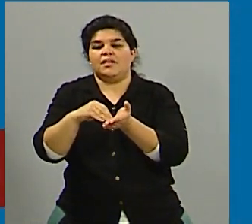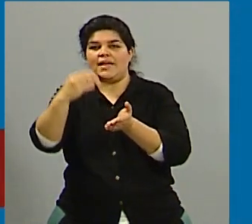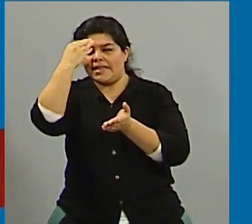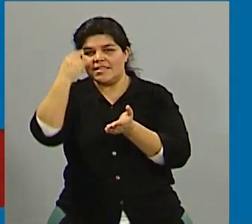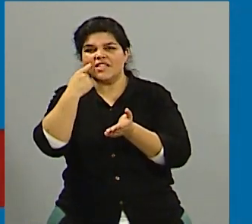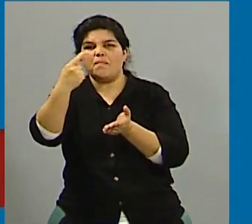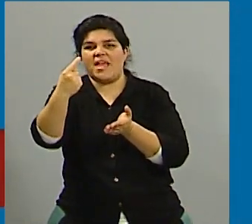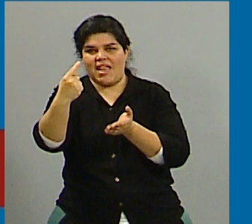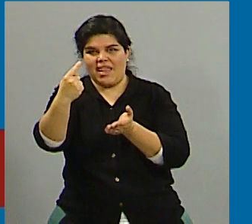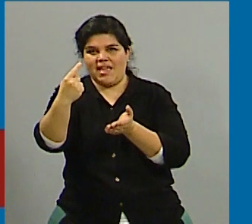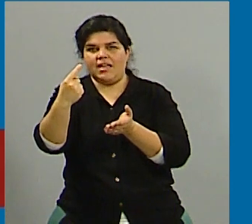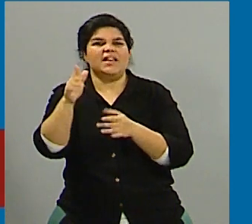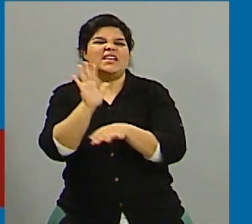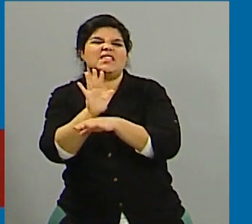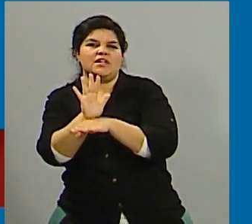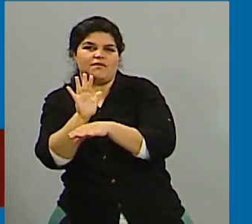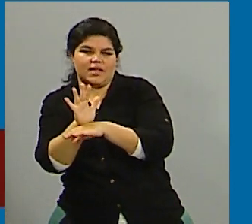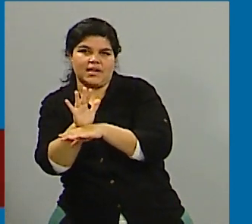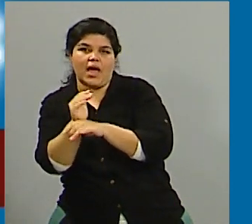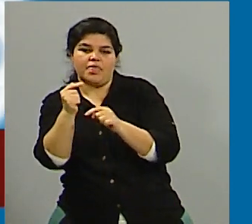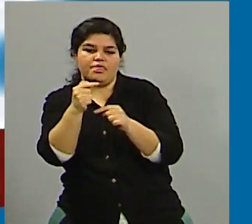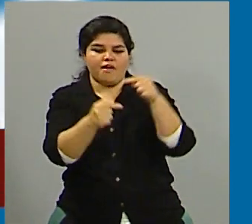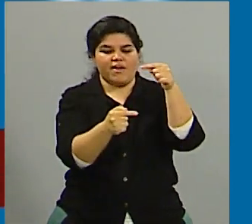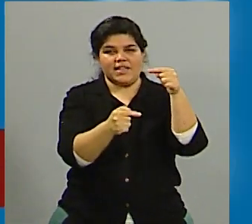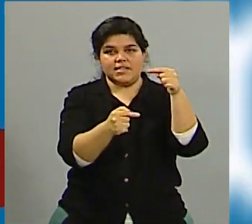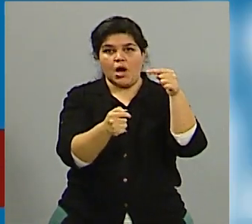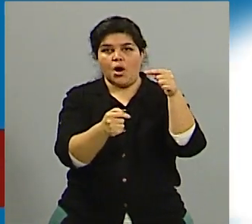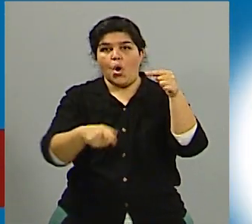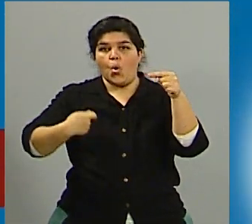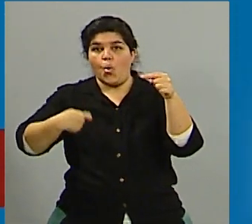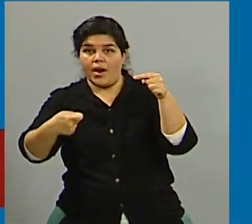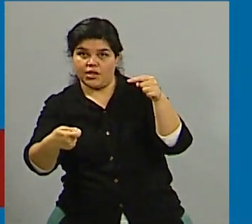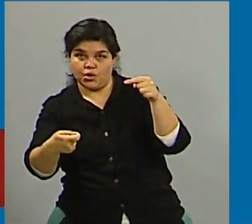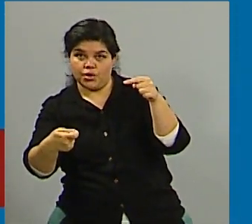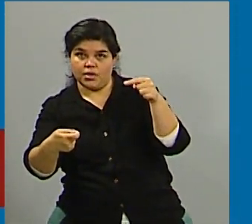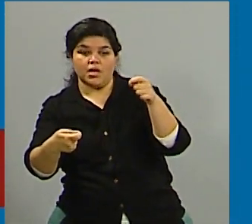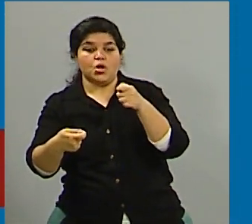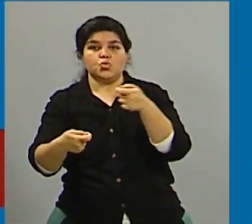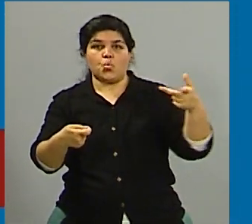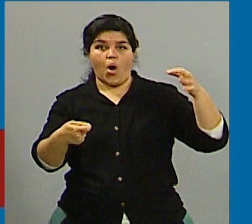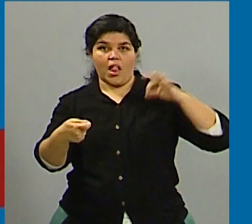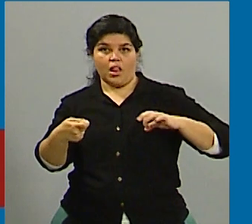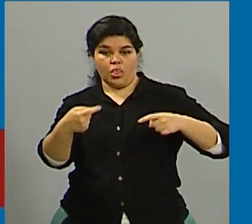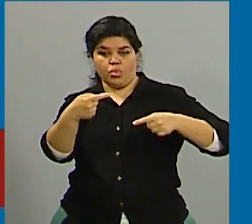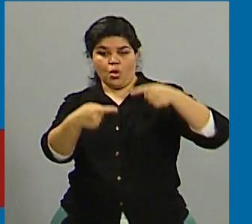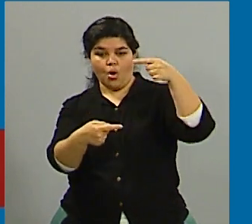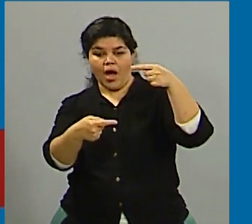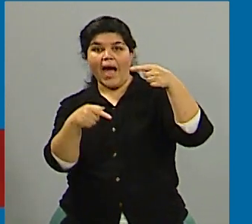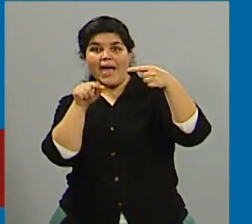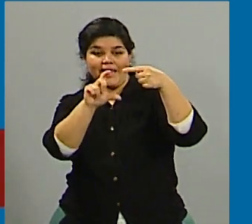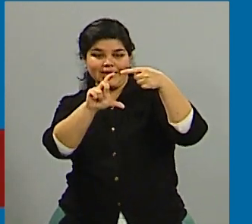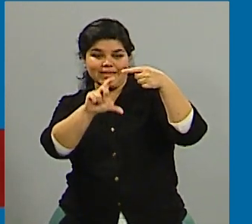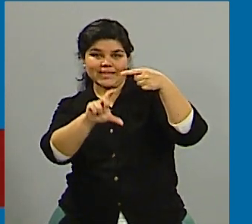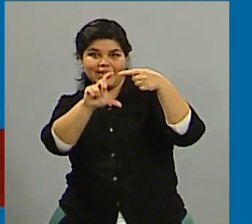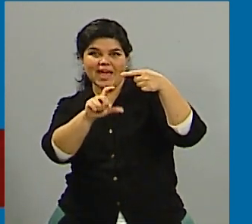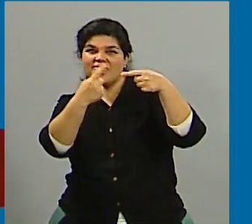diferencia entre el 82% del salario mínimo vital y móvil y la jubilación mínima. Si no se entiende, Claudia, no, sí, se entiende. O sea, que aparte está bien en el gráfico. Está bien en el gráfico,